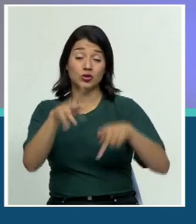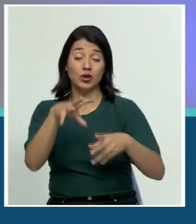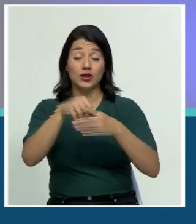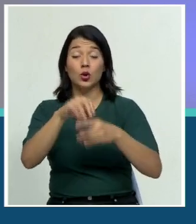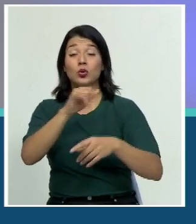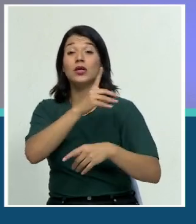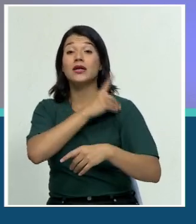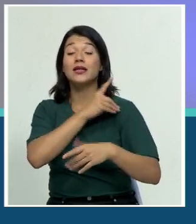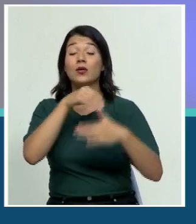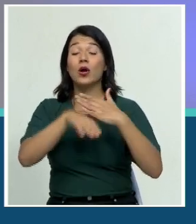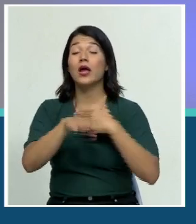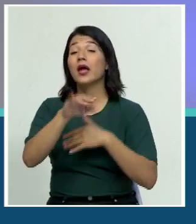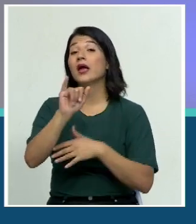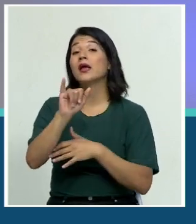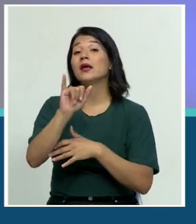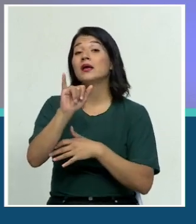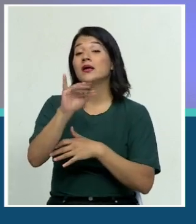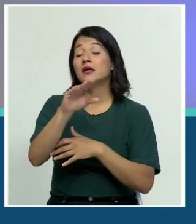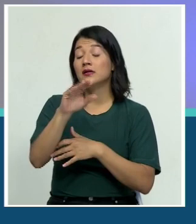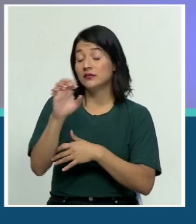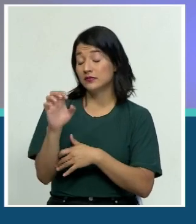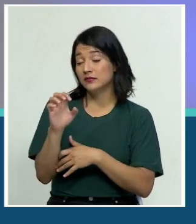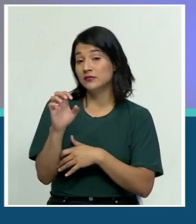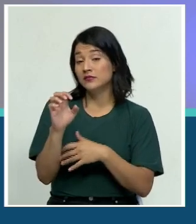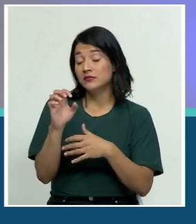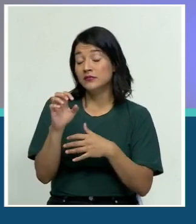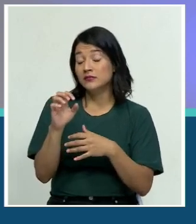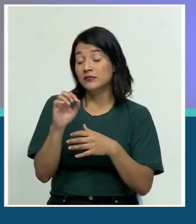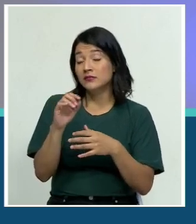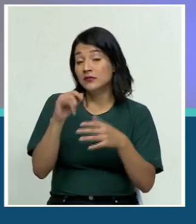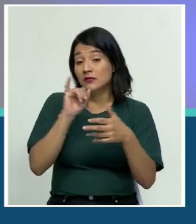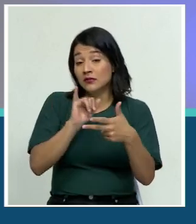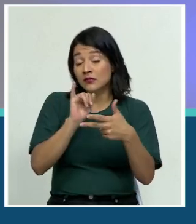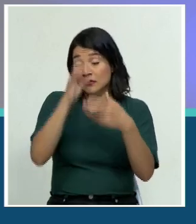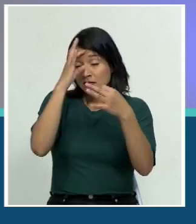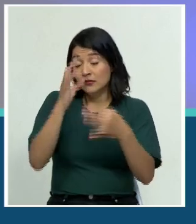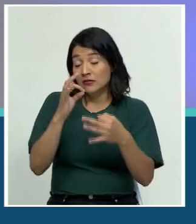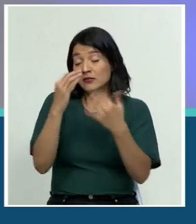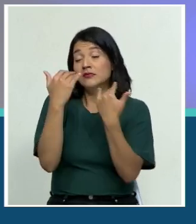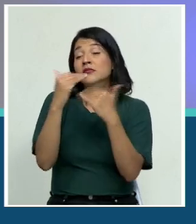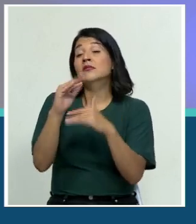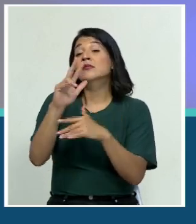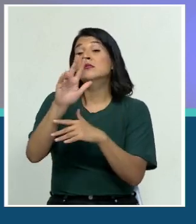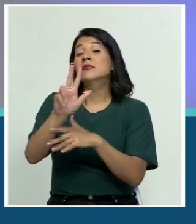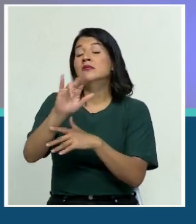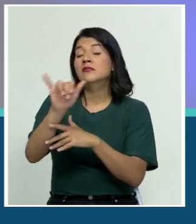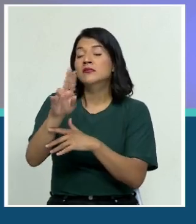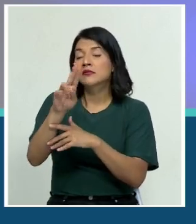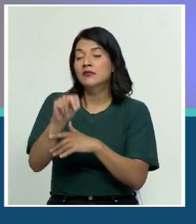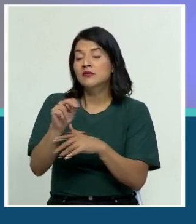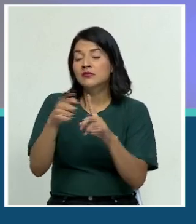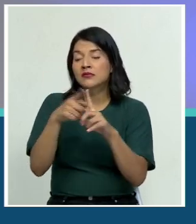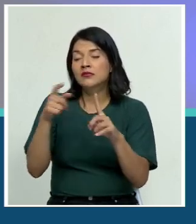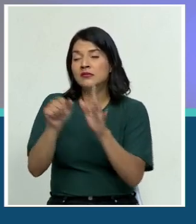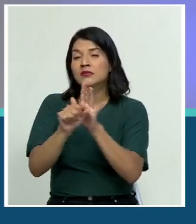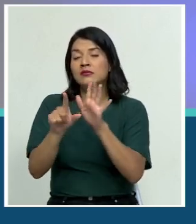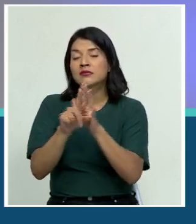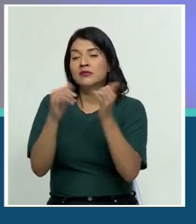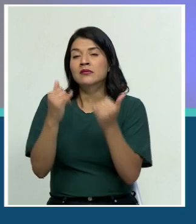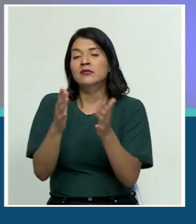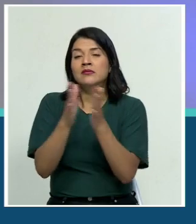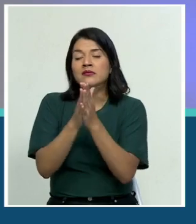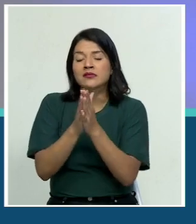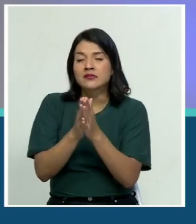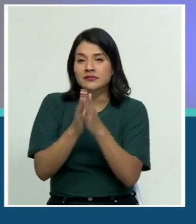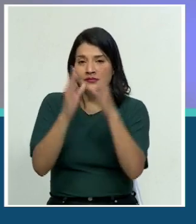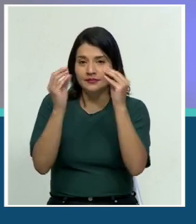tomada en Consejo de Gobierno el 1 de junio. La noticia provocó malestar en la Asamblea Legislativa, desde donde ponen y piden